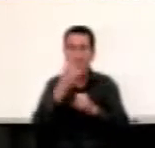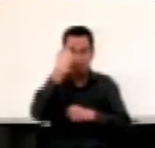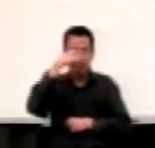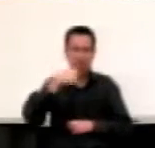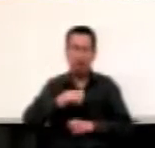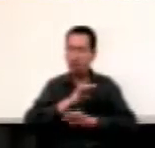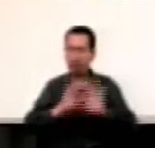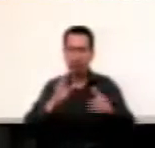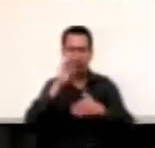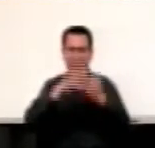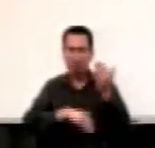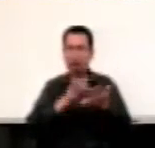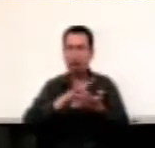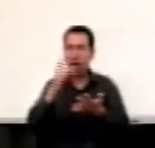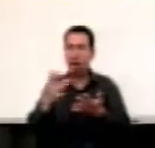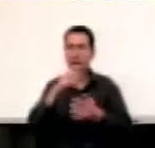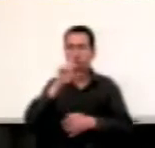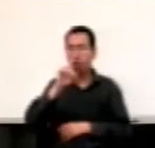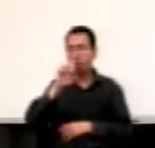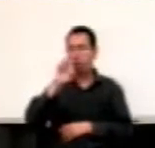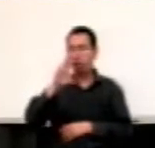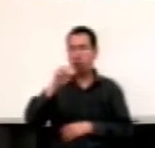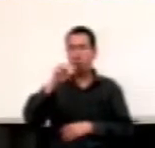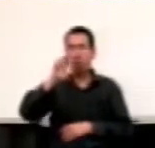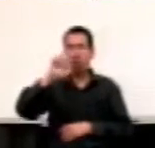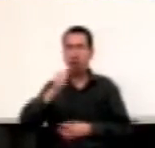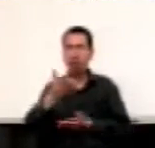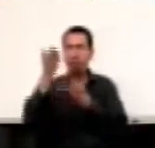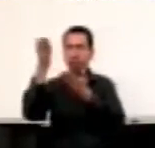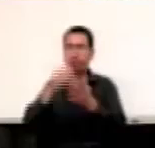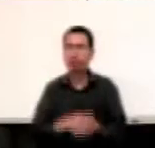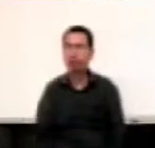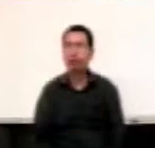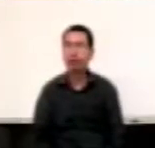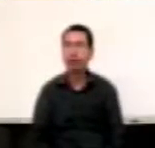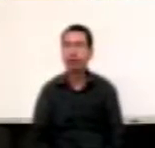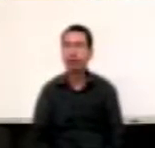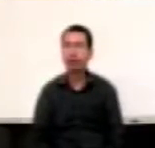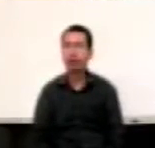todo. Doctor Mora, muchas gracias.